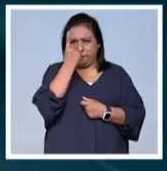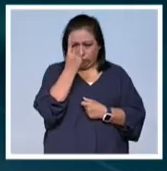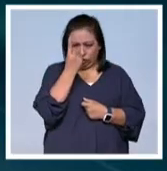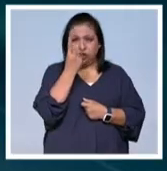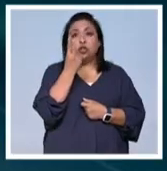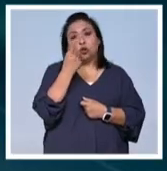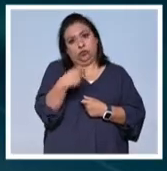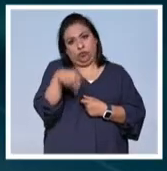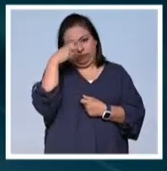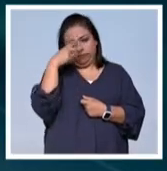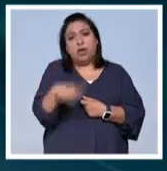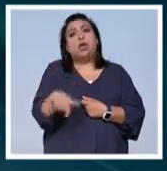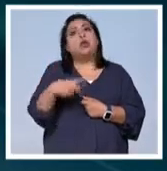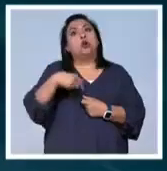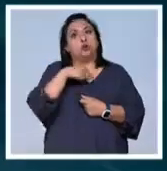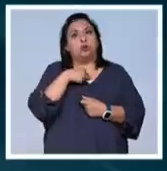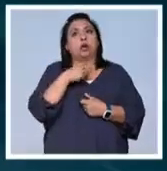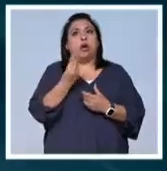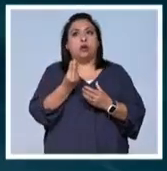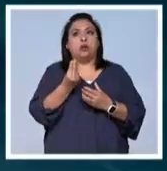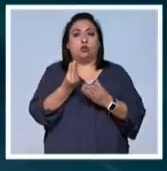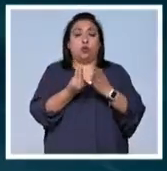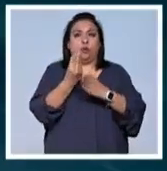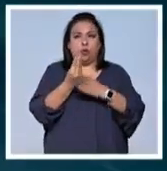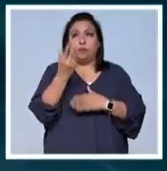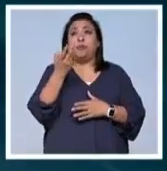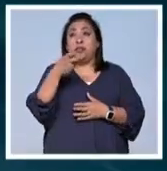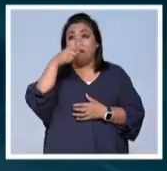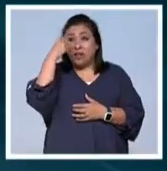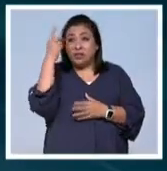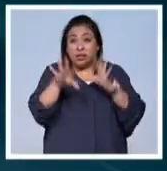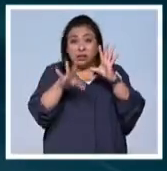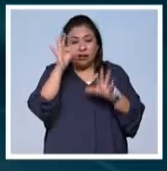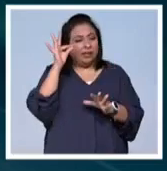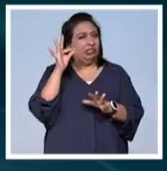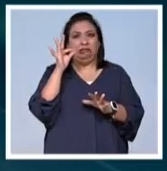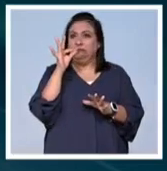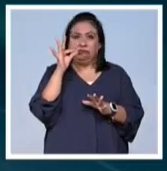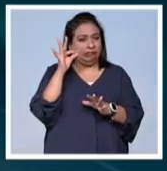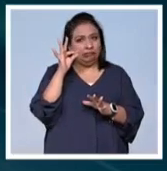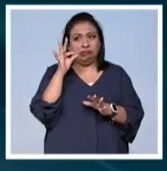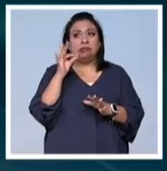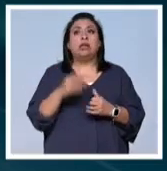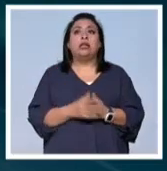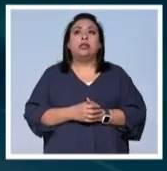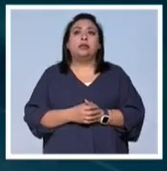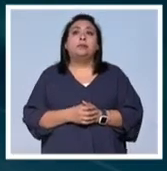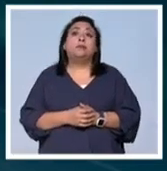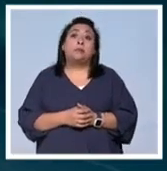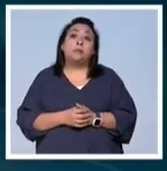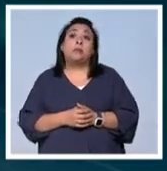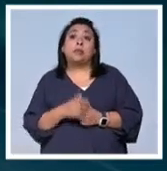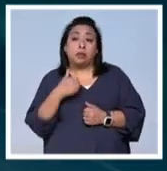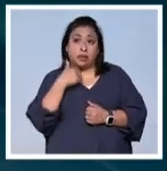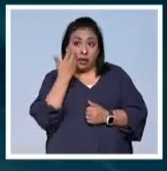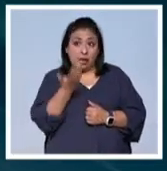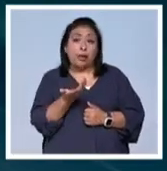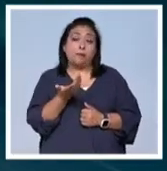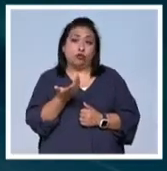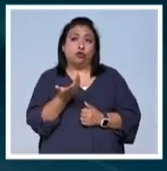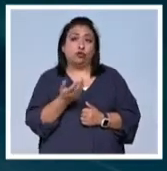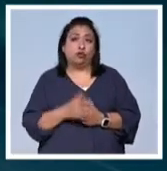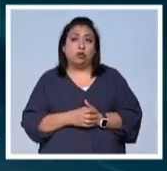mexicanos de los cuales hemos hecho estrenos No ha sido fácil hacer esta selección de obras y lo que hemos querido dar es